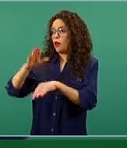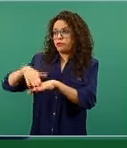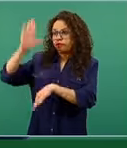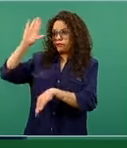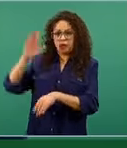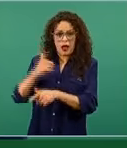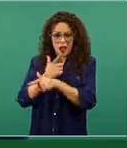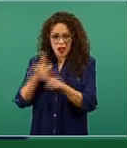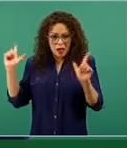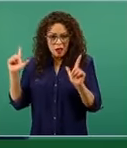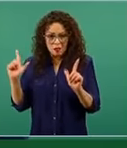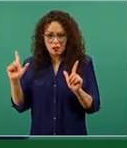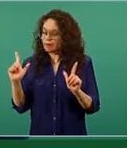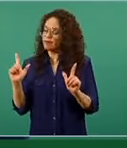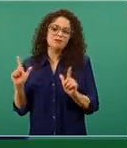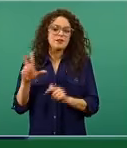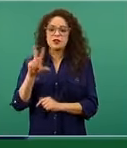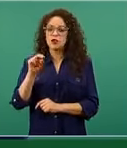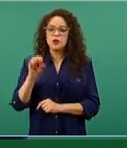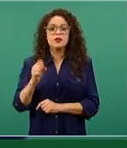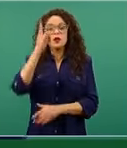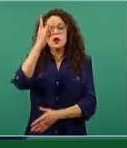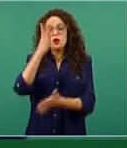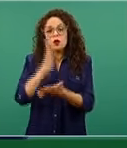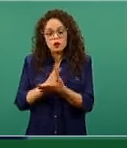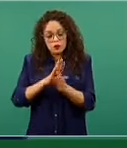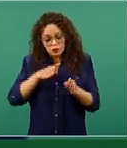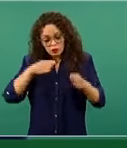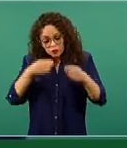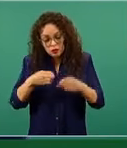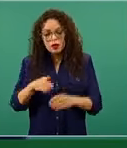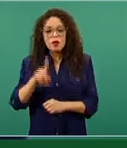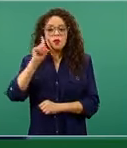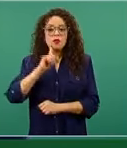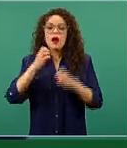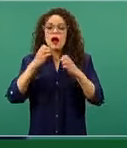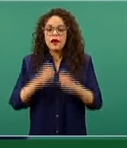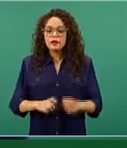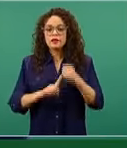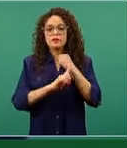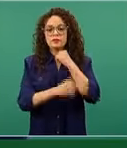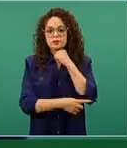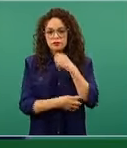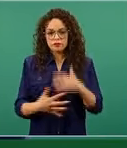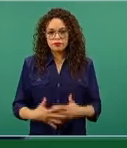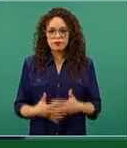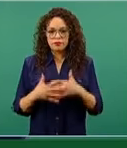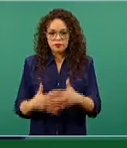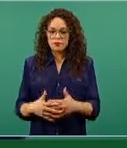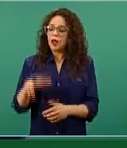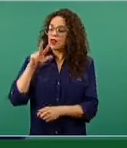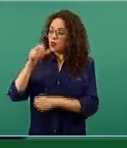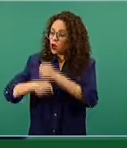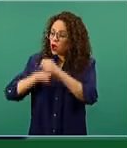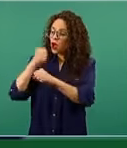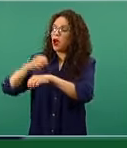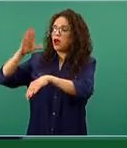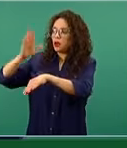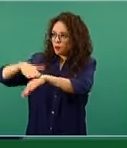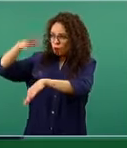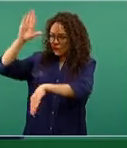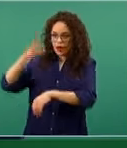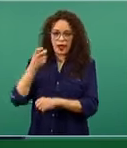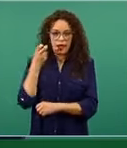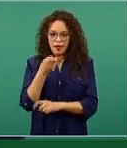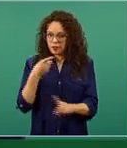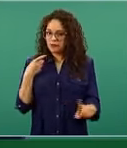mujer mayor de 18, es exclusivamente para mujeres embarazadas de 18 y más años. Esa es la idea